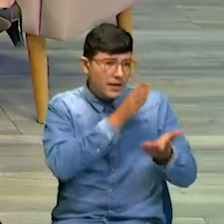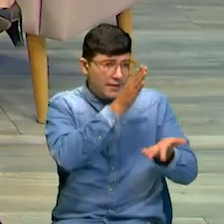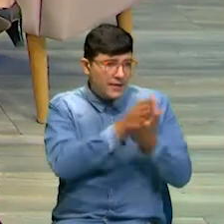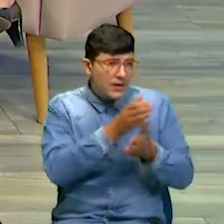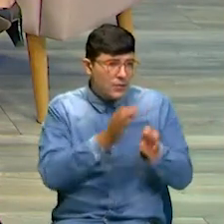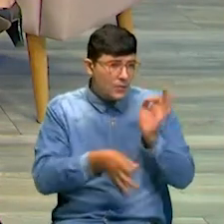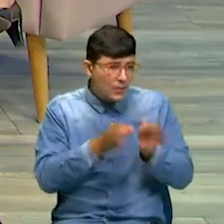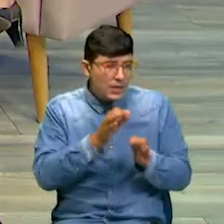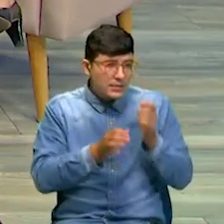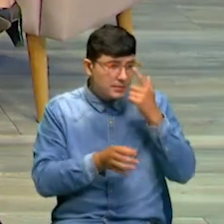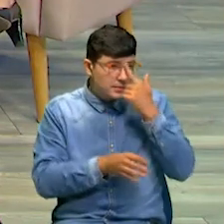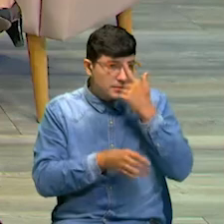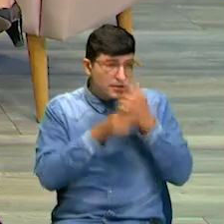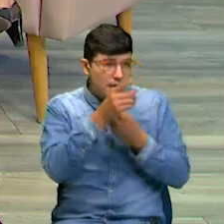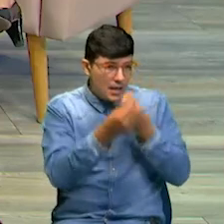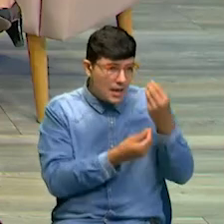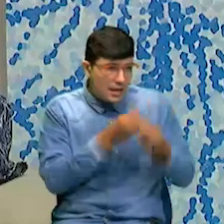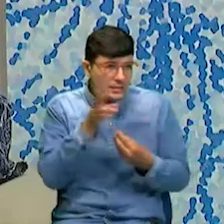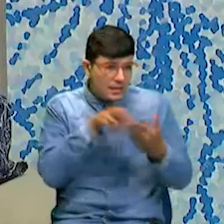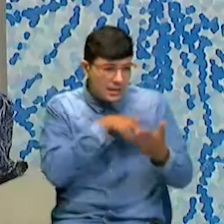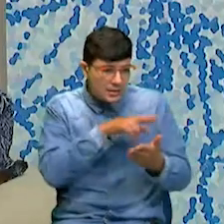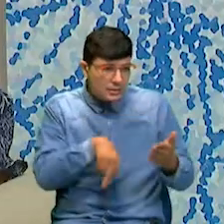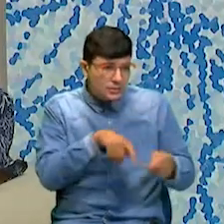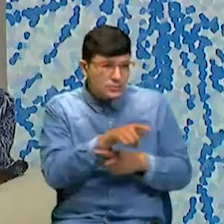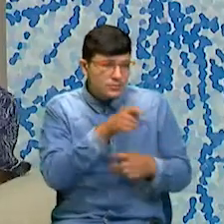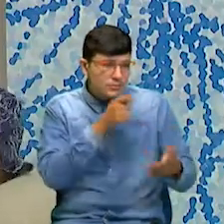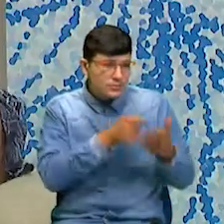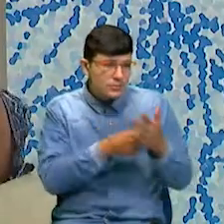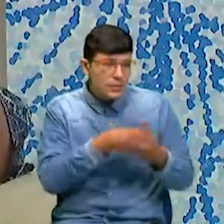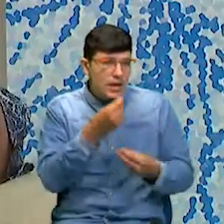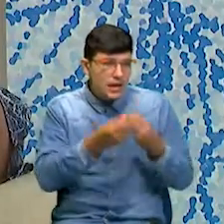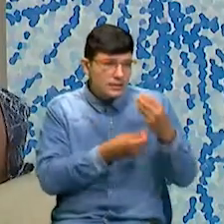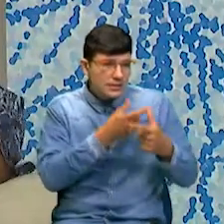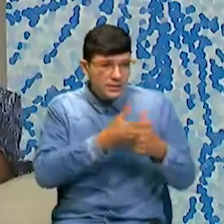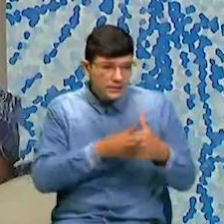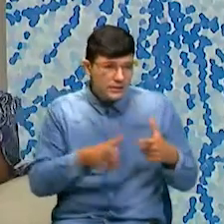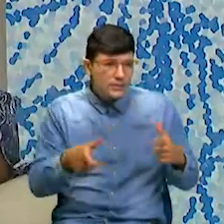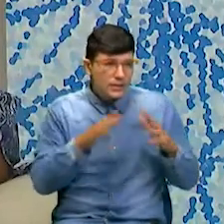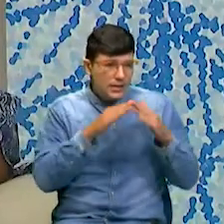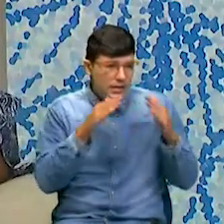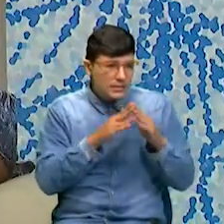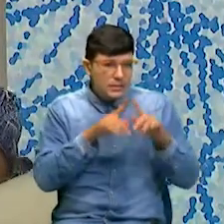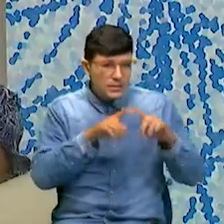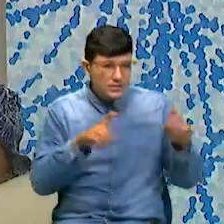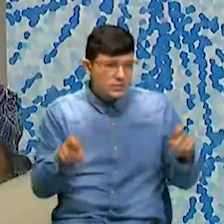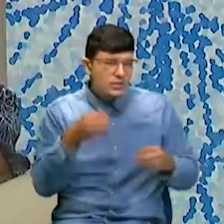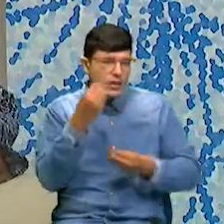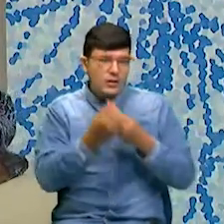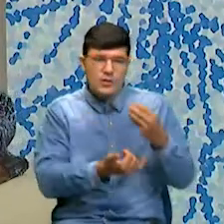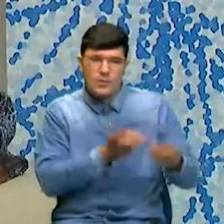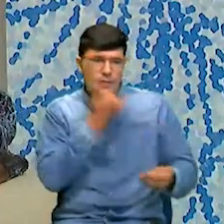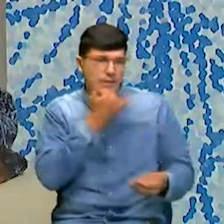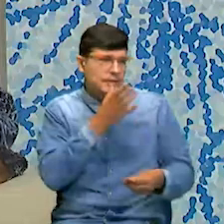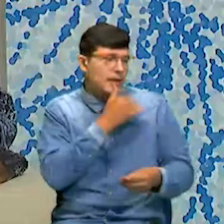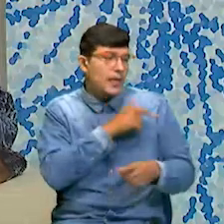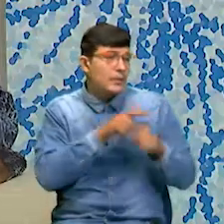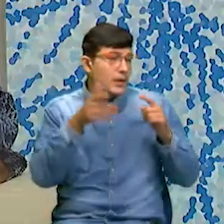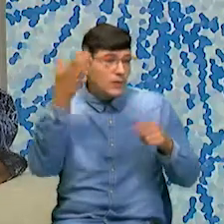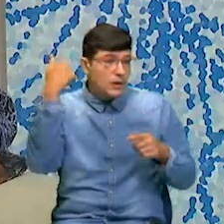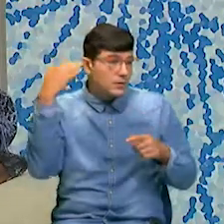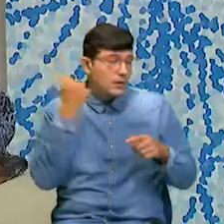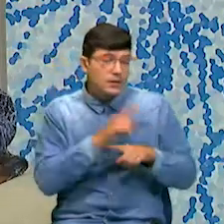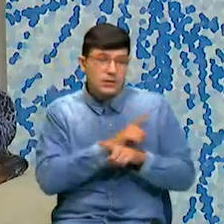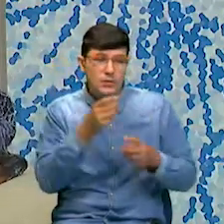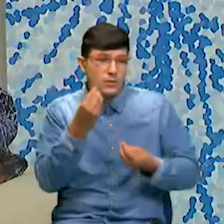ante la notaría, hizo liquidar la sociedad, hizo separación de bienes, no pasaría nada. Pero si no lo ha hecho de